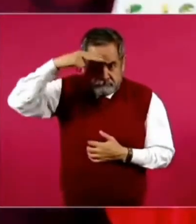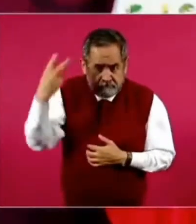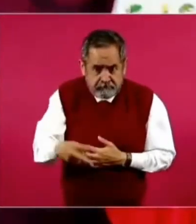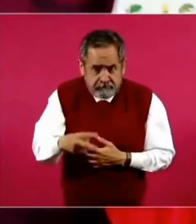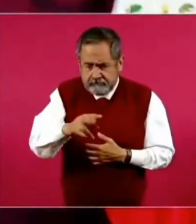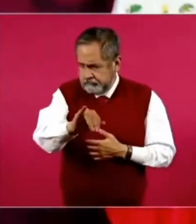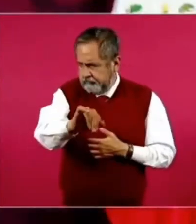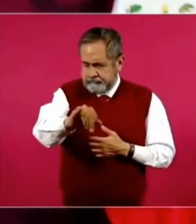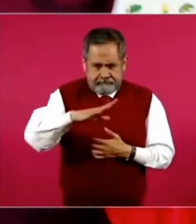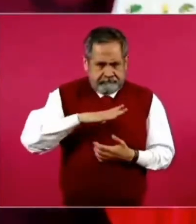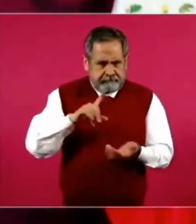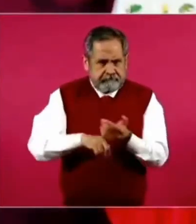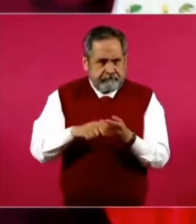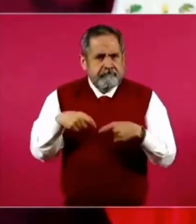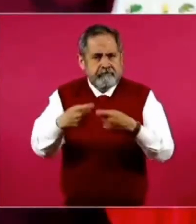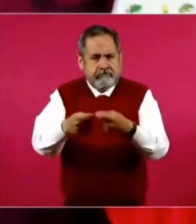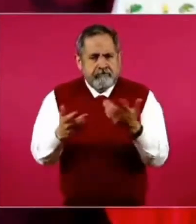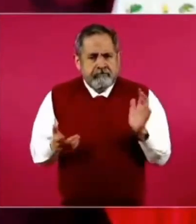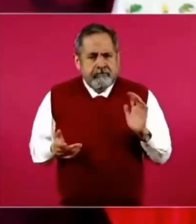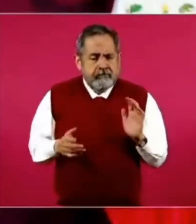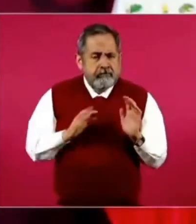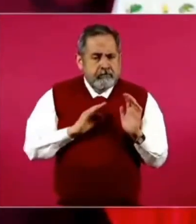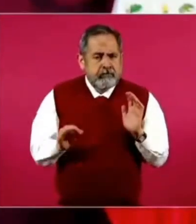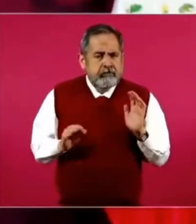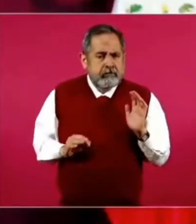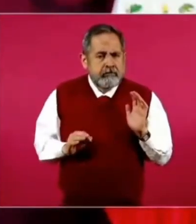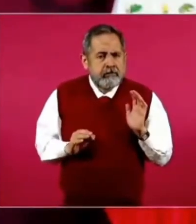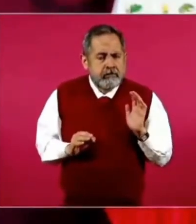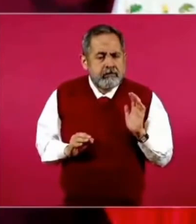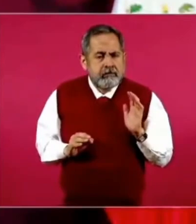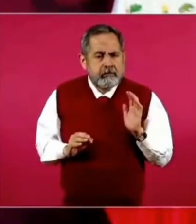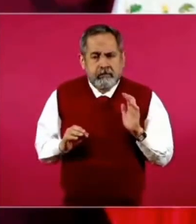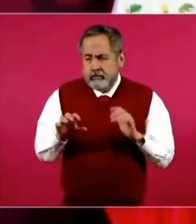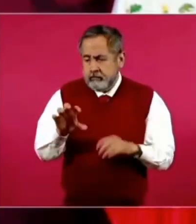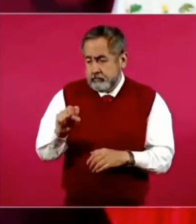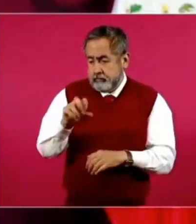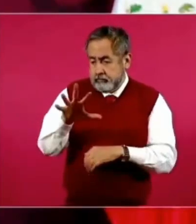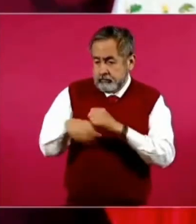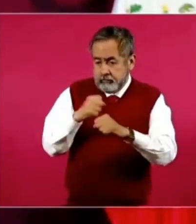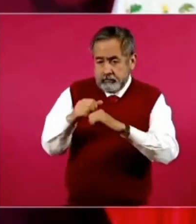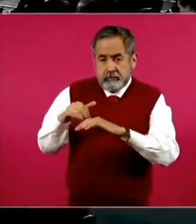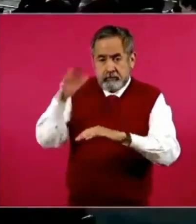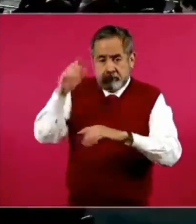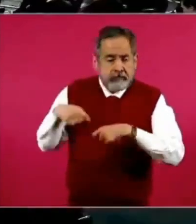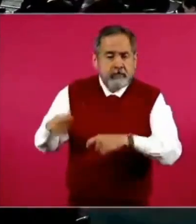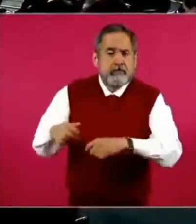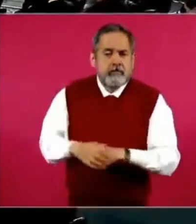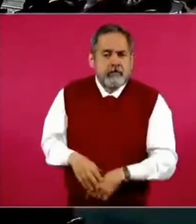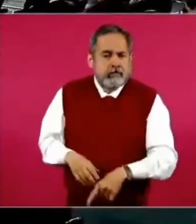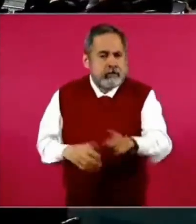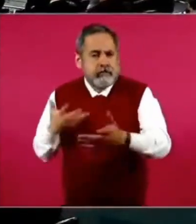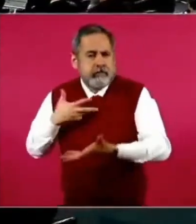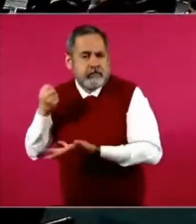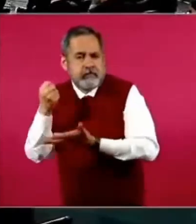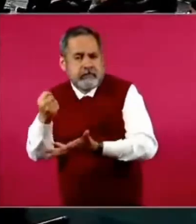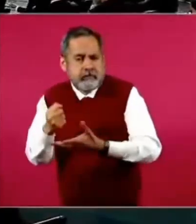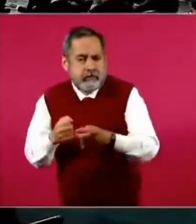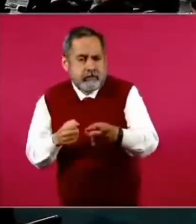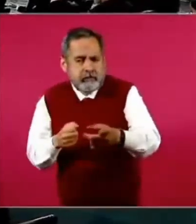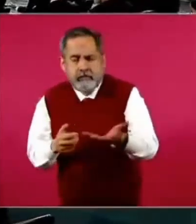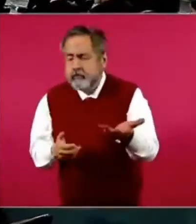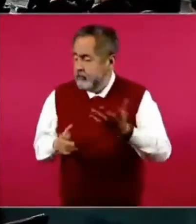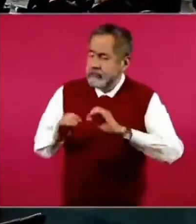mexicanos después de los 65 años. Y ya está presupuestado, también ya está